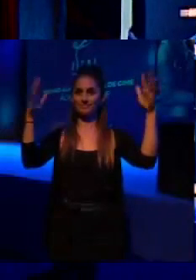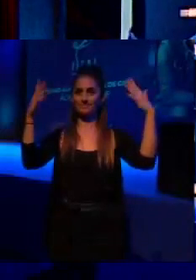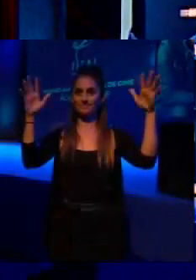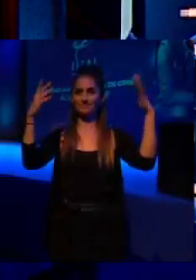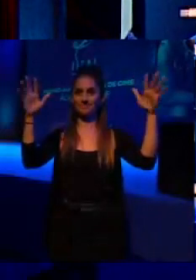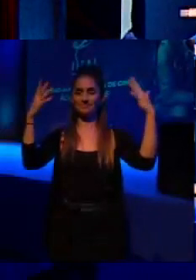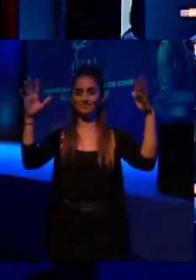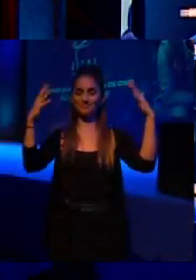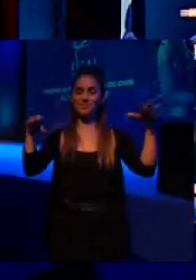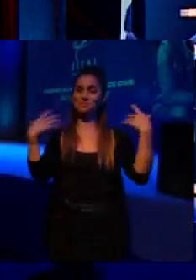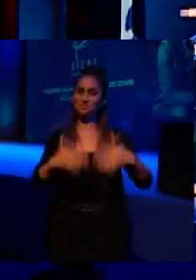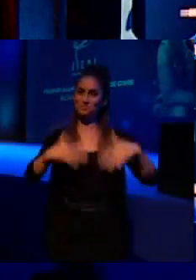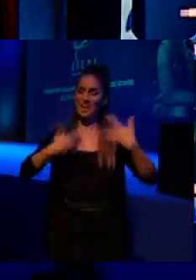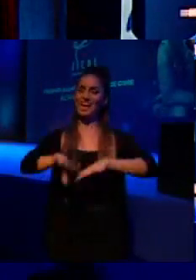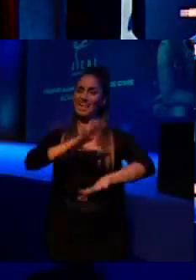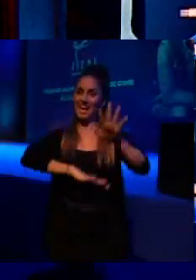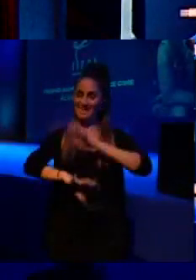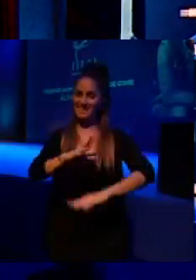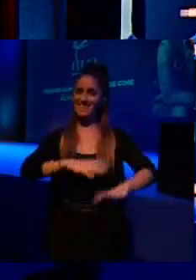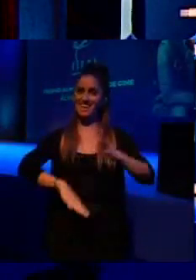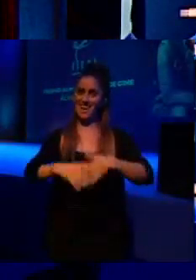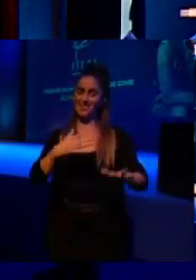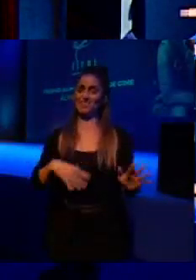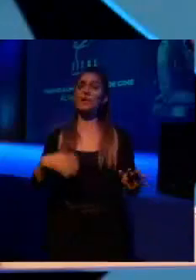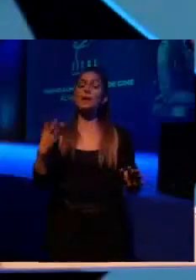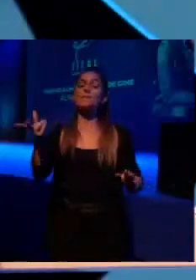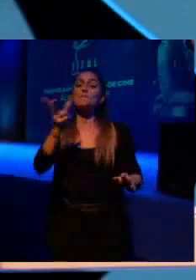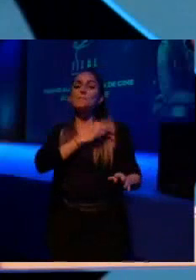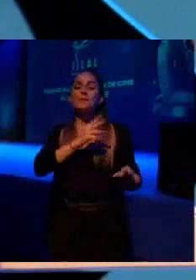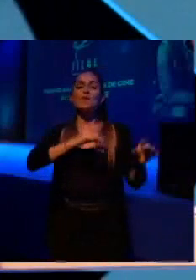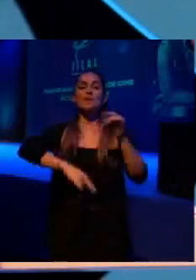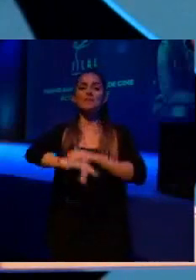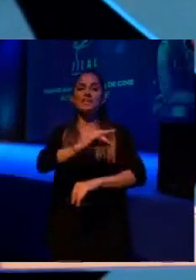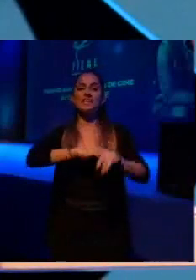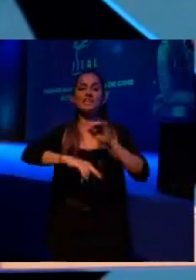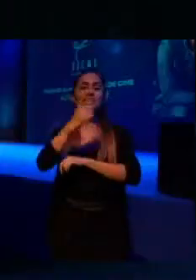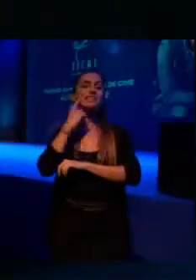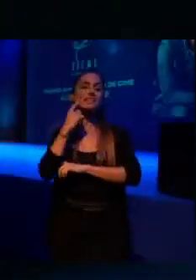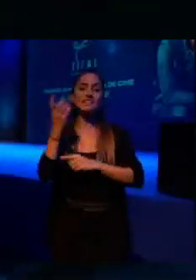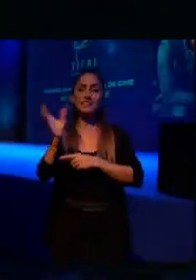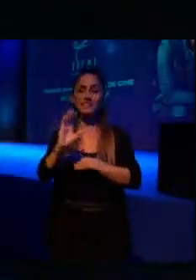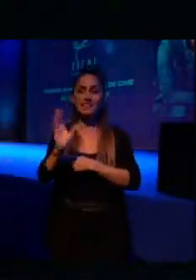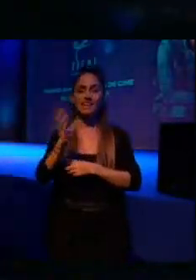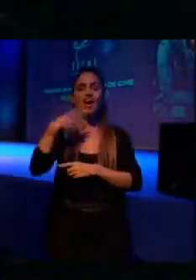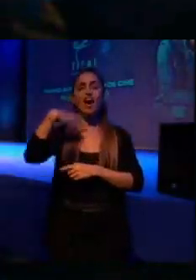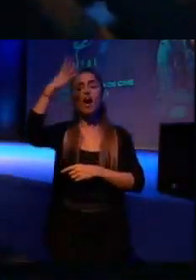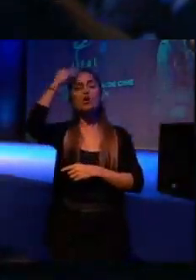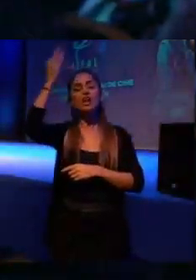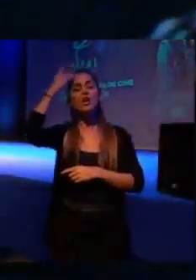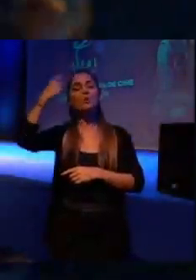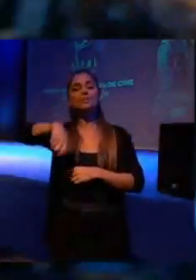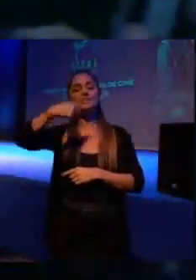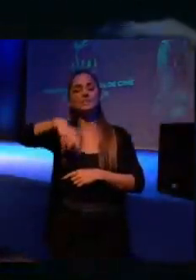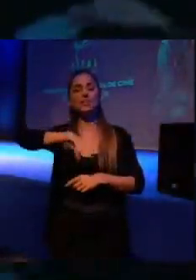¿A qué has liado, Álvaro Morte? Entrega el premio Almería Tierra de Cine Javier Aureliano García, presidente de la Diputación de Almería.